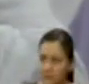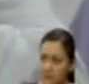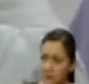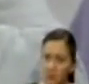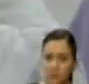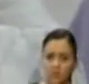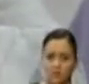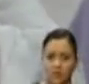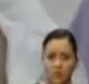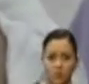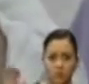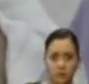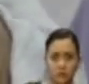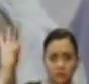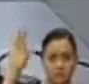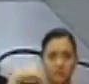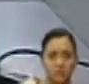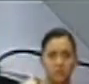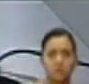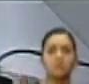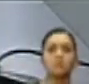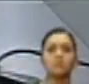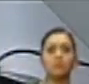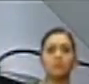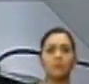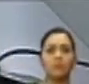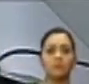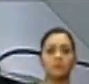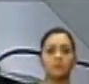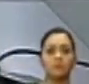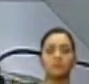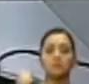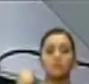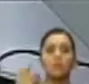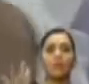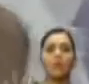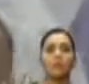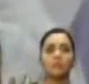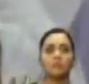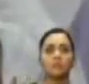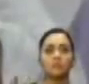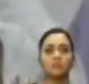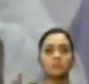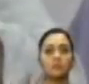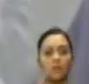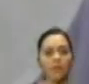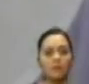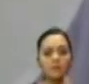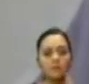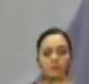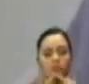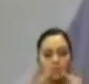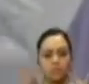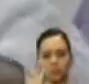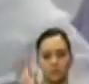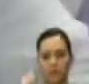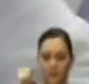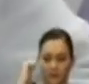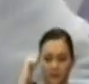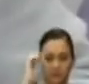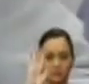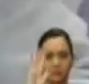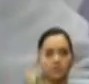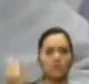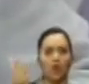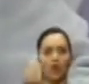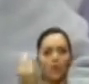representantes del Ministerio de Educación o no? ¿Dónde están? Sí, pero bueno, no quiero exponerlos ante el público. Si ven atrás, ¿no? Los jóvenes